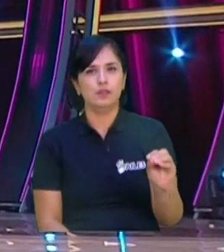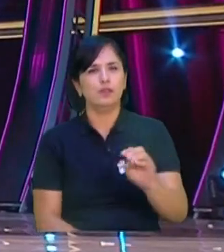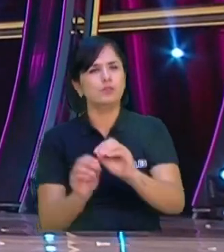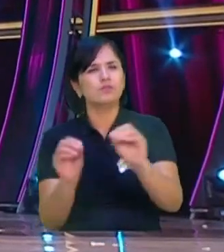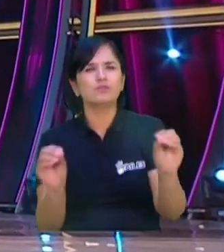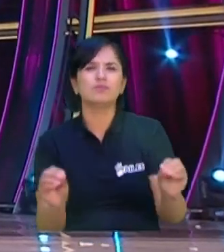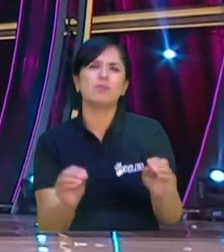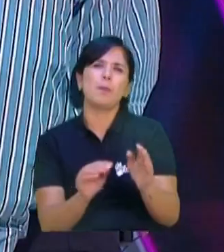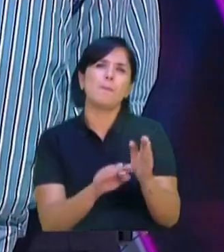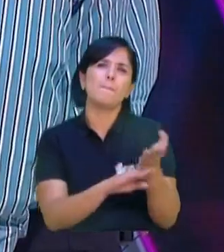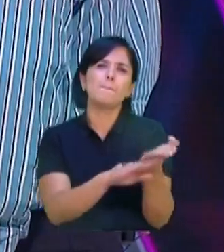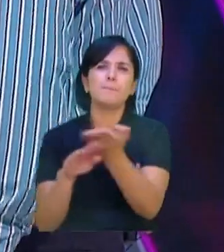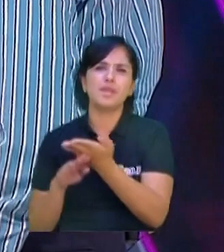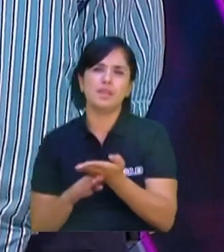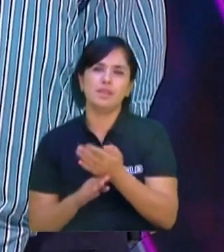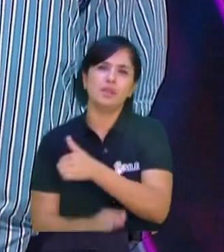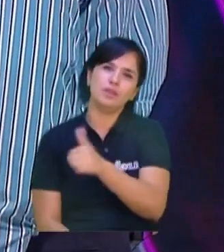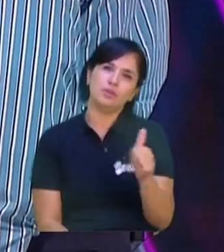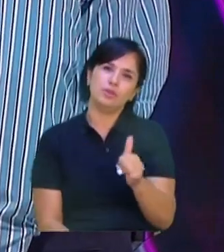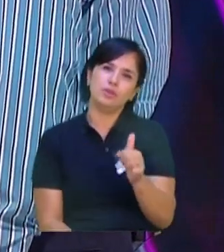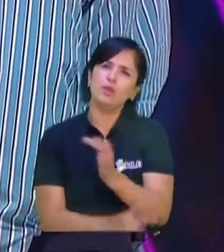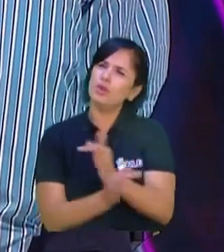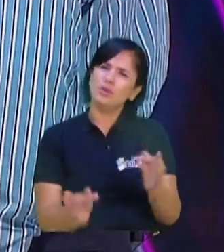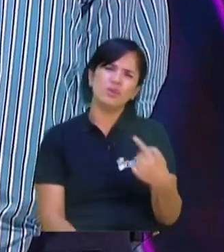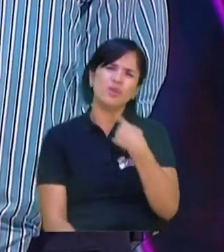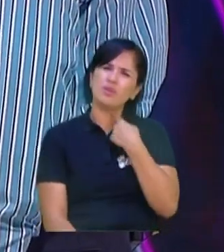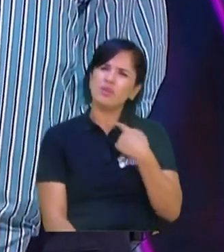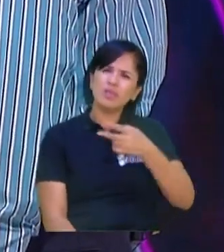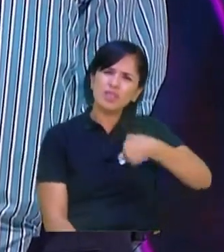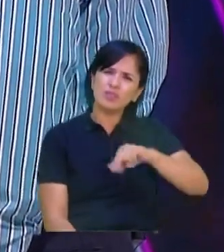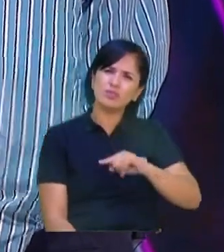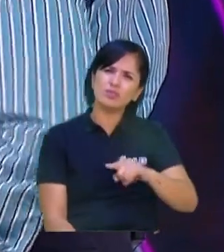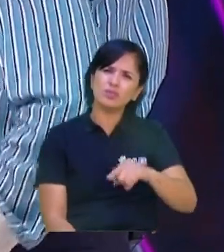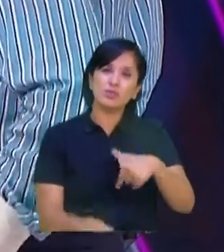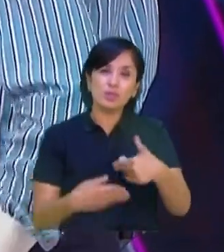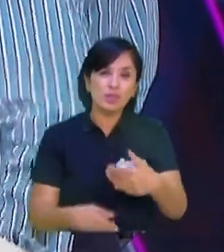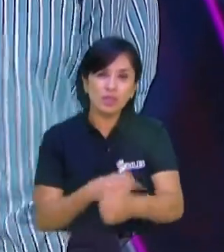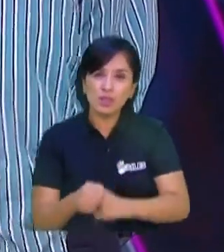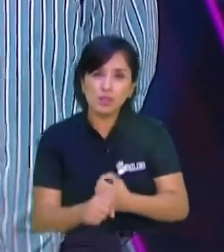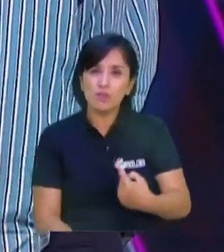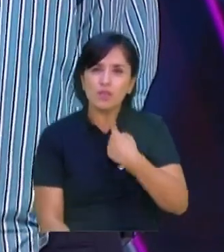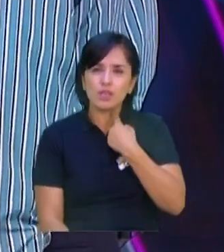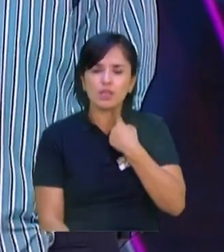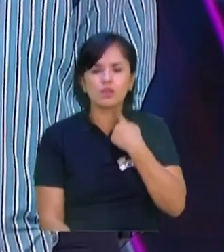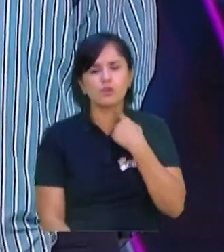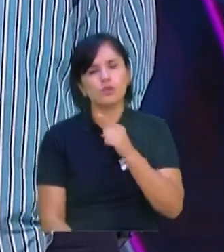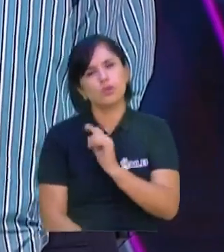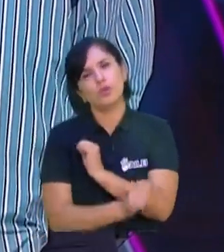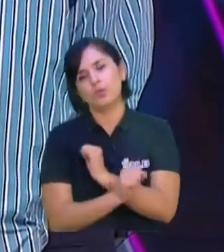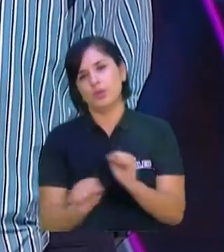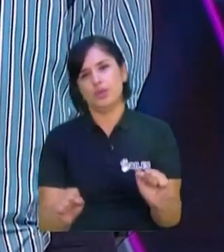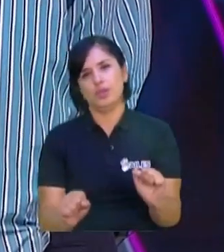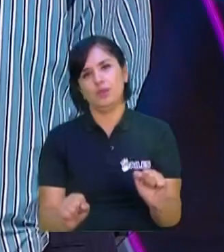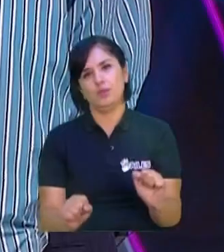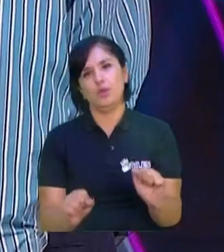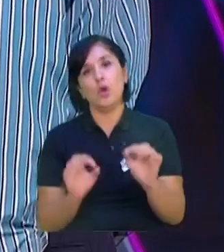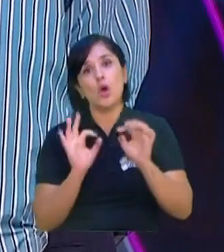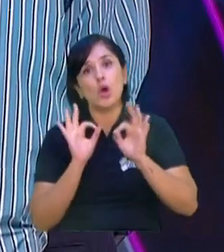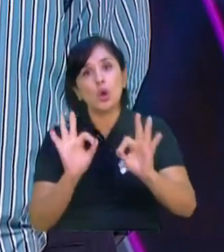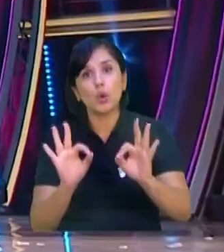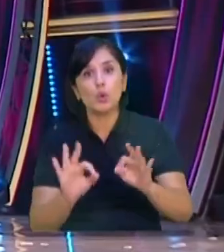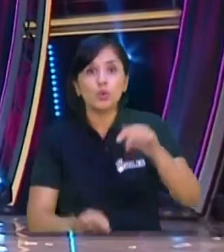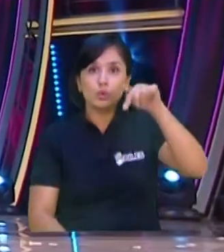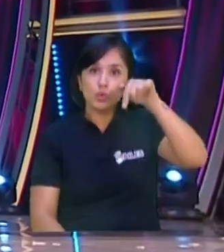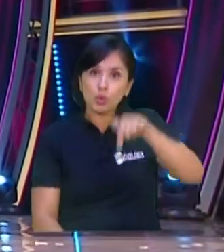ser, nunca hemos fallado los chilenos. No puede ser que este año fallemos cuando está de cumpleaños y un cambio de década